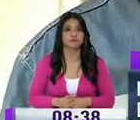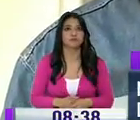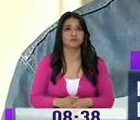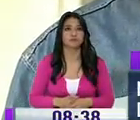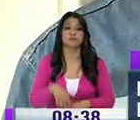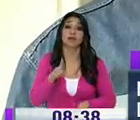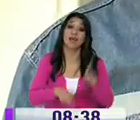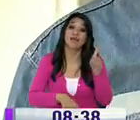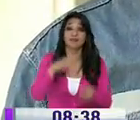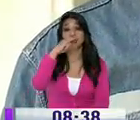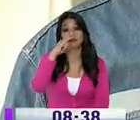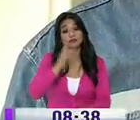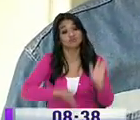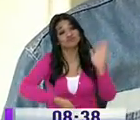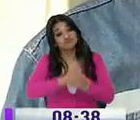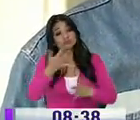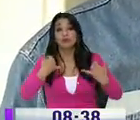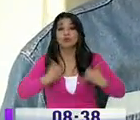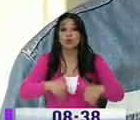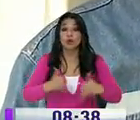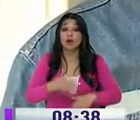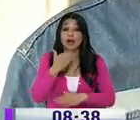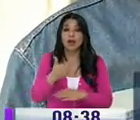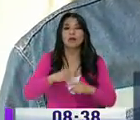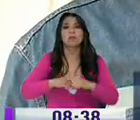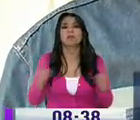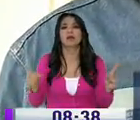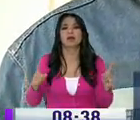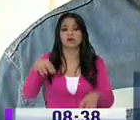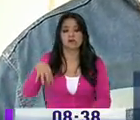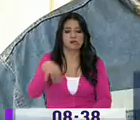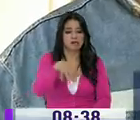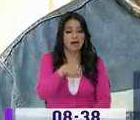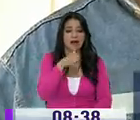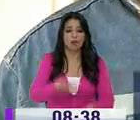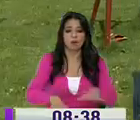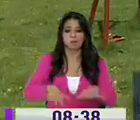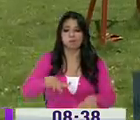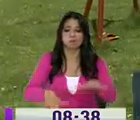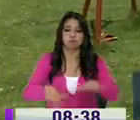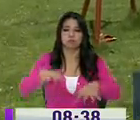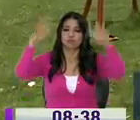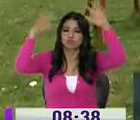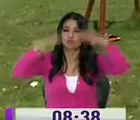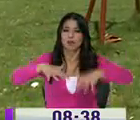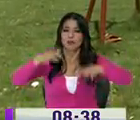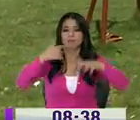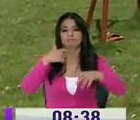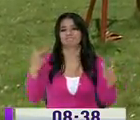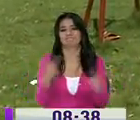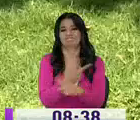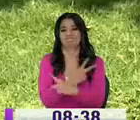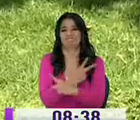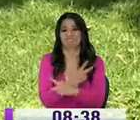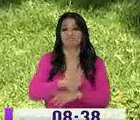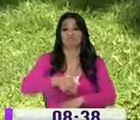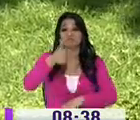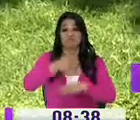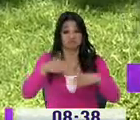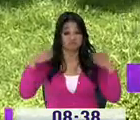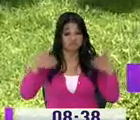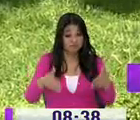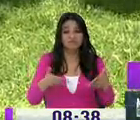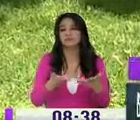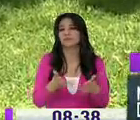salir a jugar por lo que también provocó cuando llueve se llena de agua moradores comentan que el descuido de las autoridades